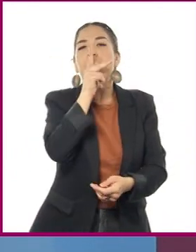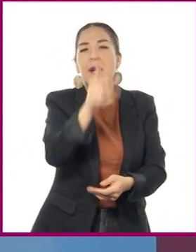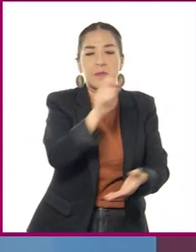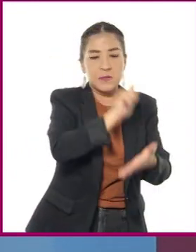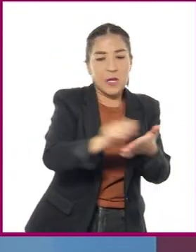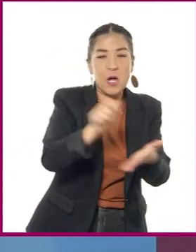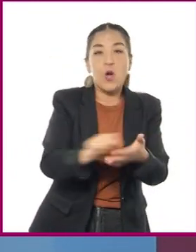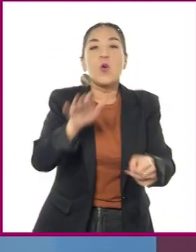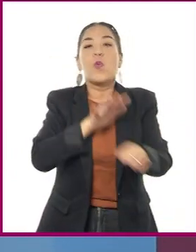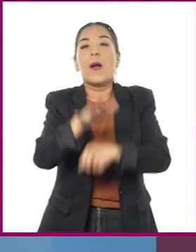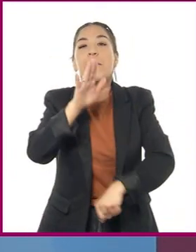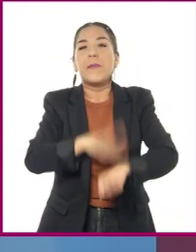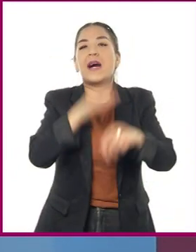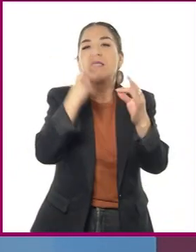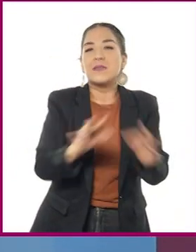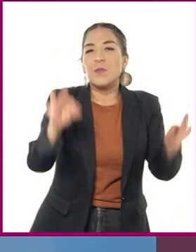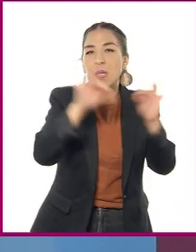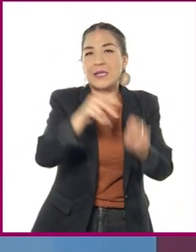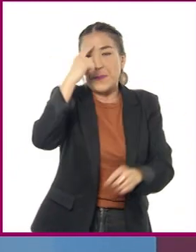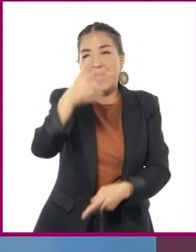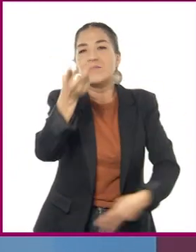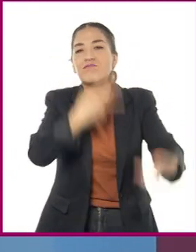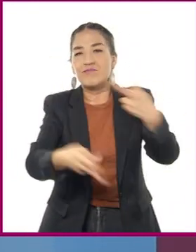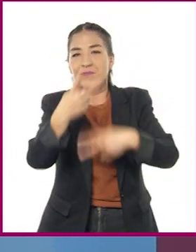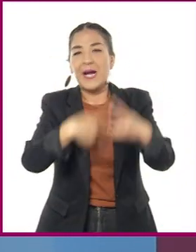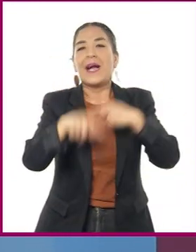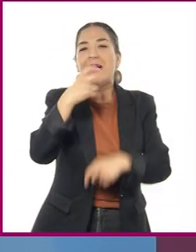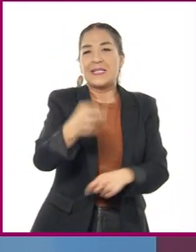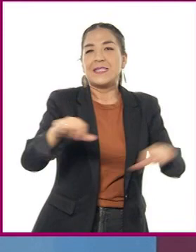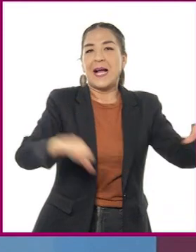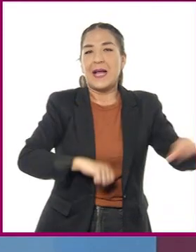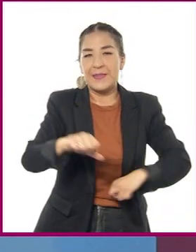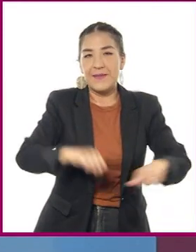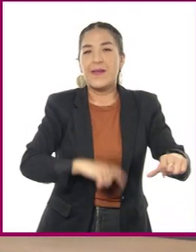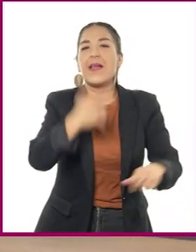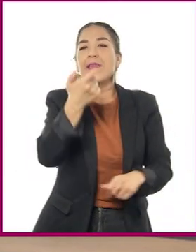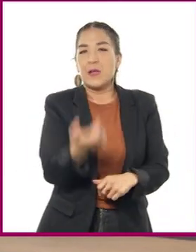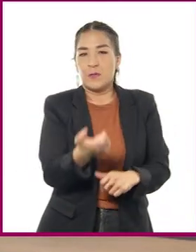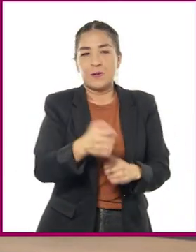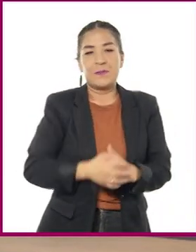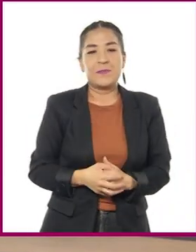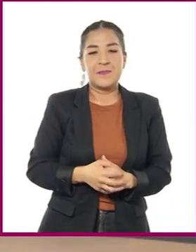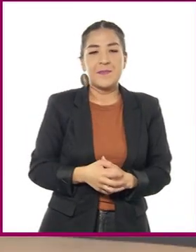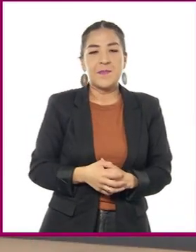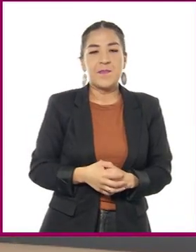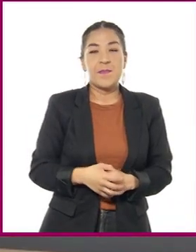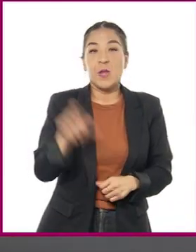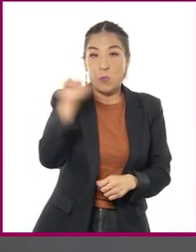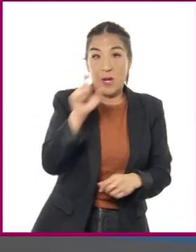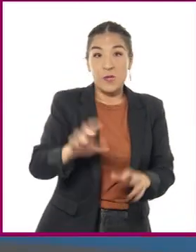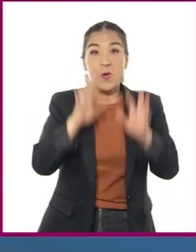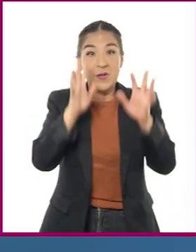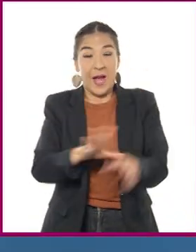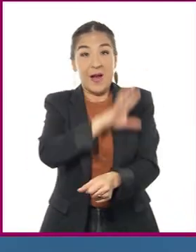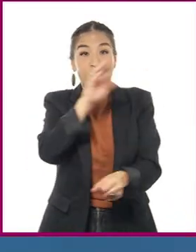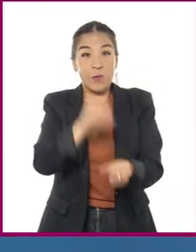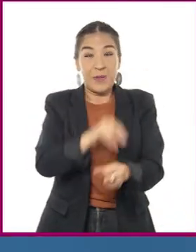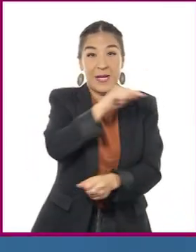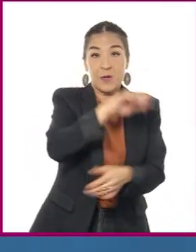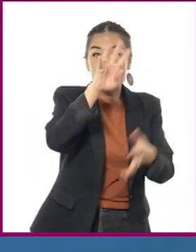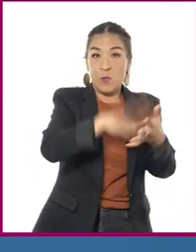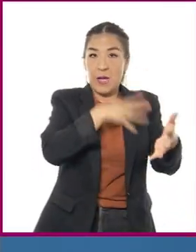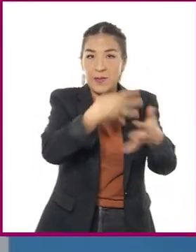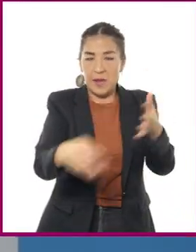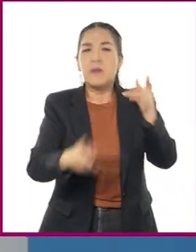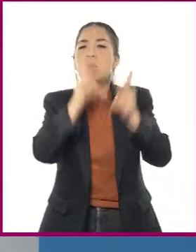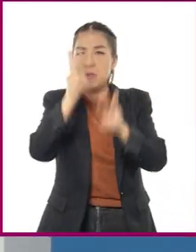importantes que intervienen en la distribución de las actividades económicas. Una vez que complementen su cuadro, platiquen